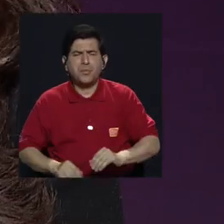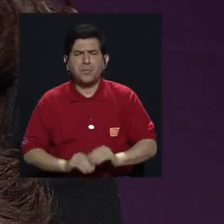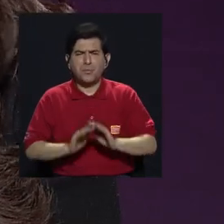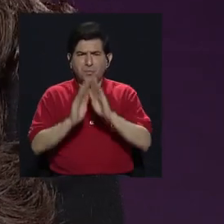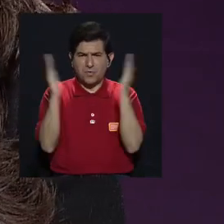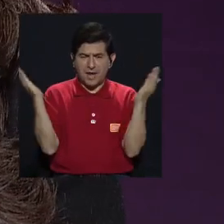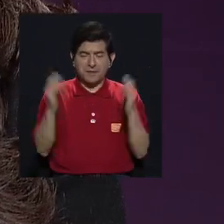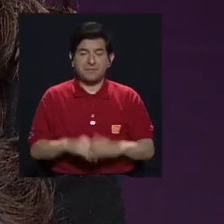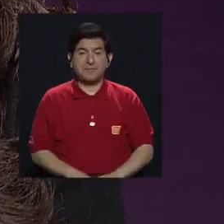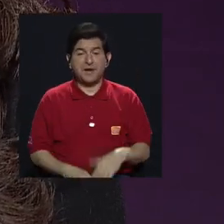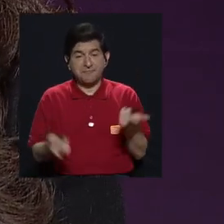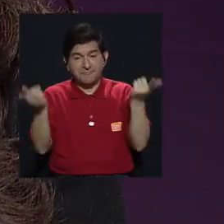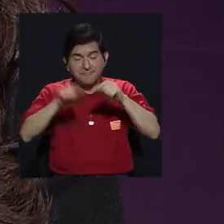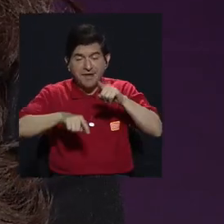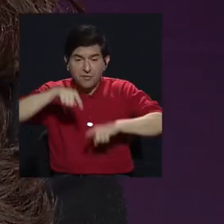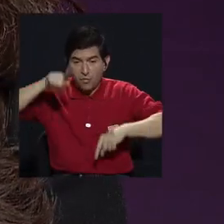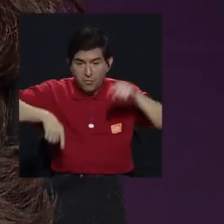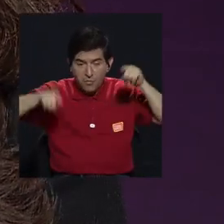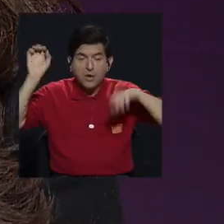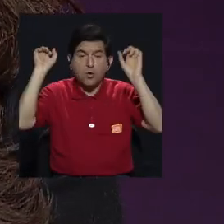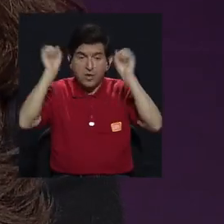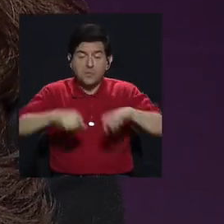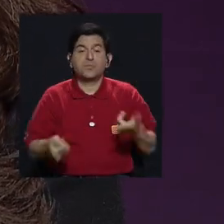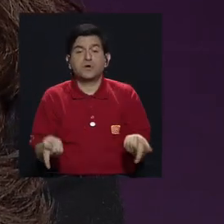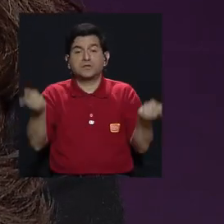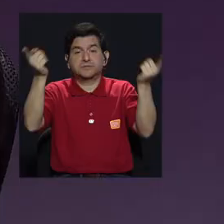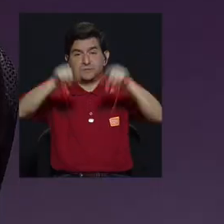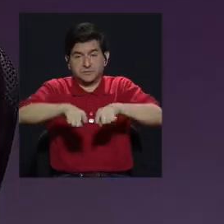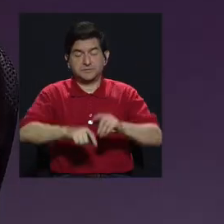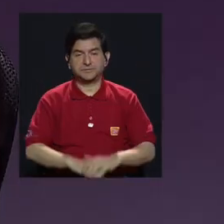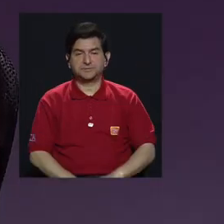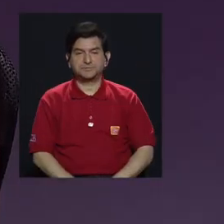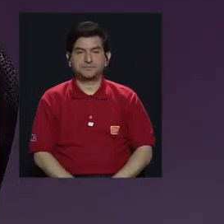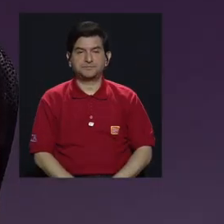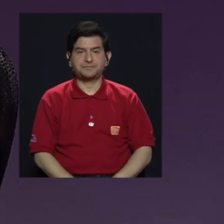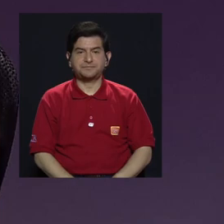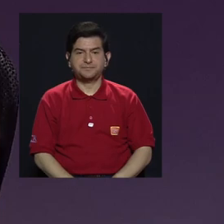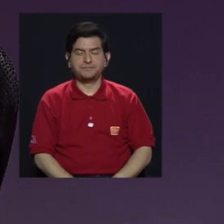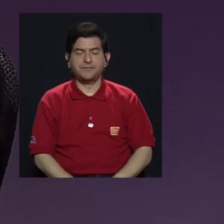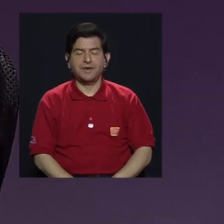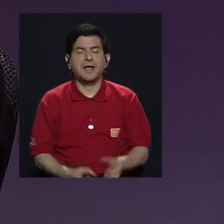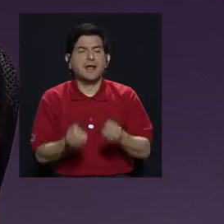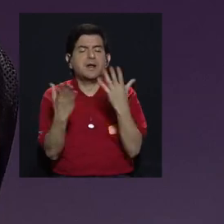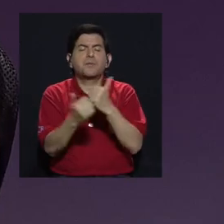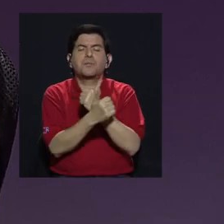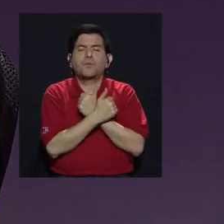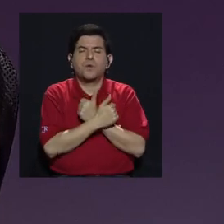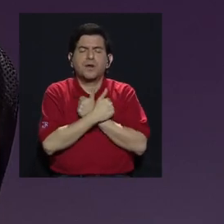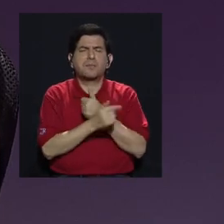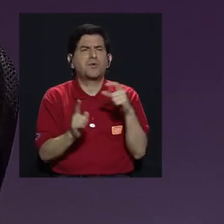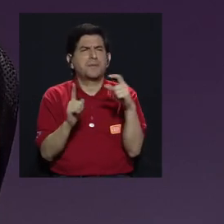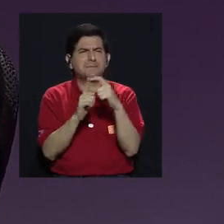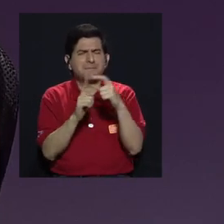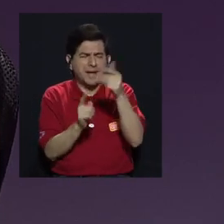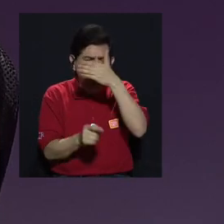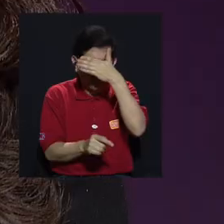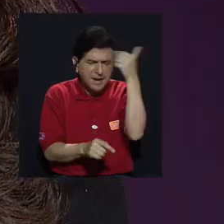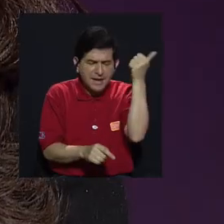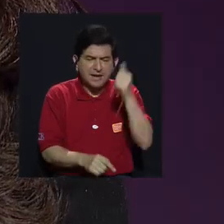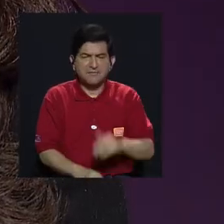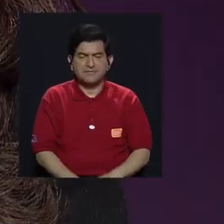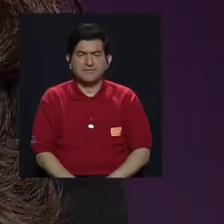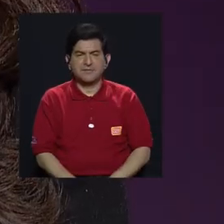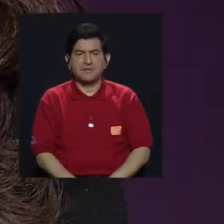Es el fenómeno de la diversidad y puede ser así. Entonces, el poliamor... Hay una palabra que se olvida y es